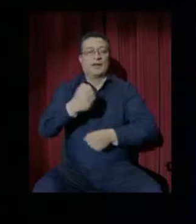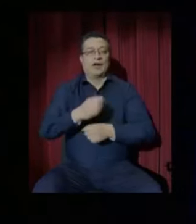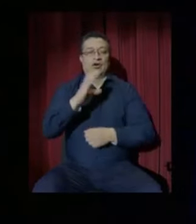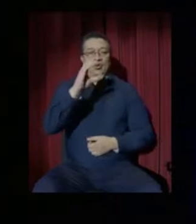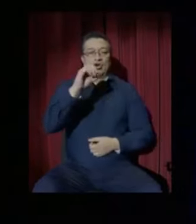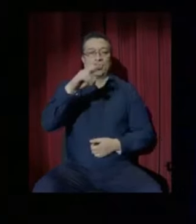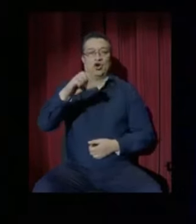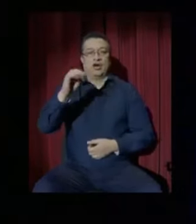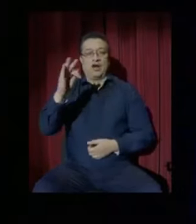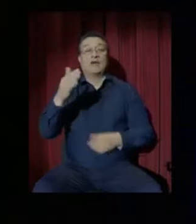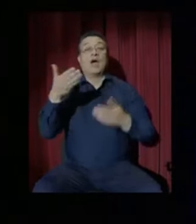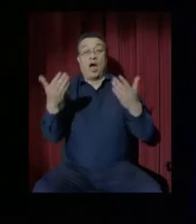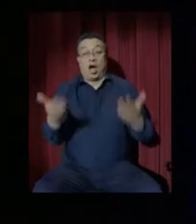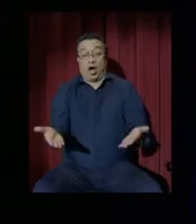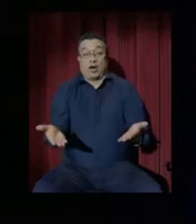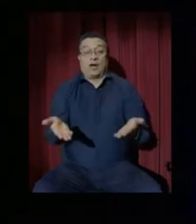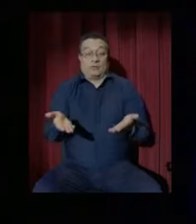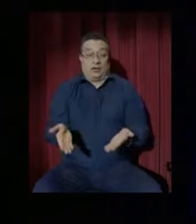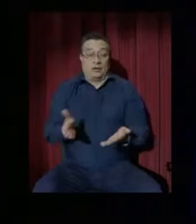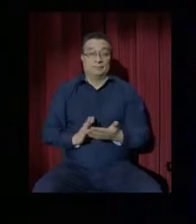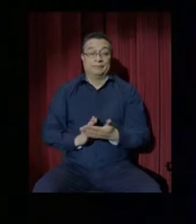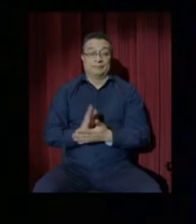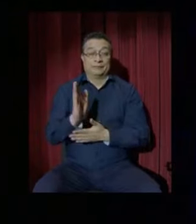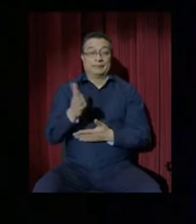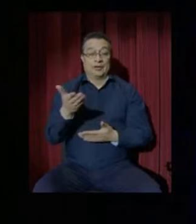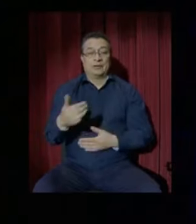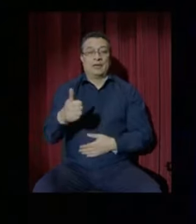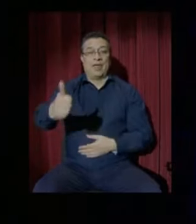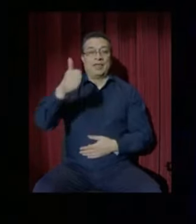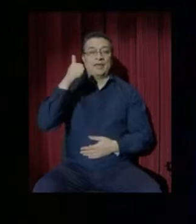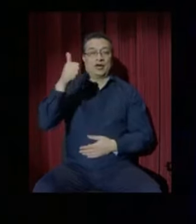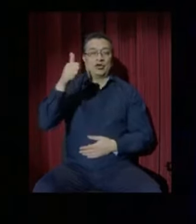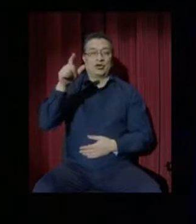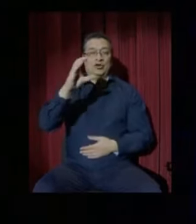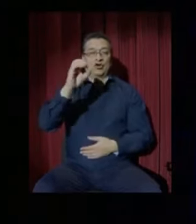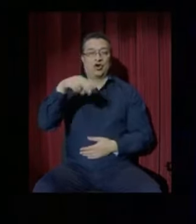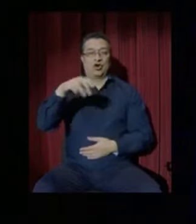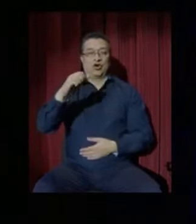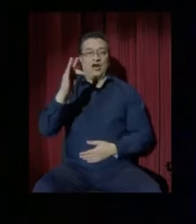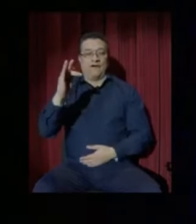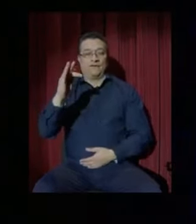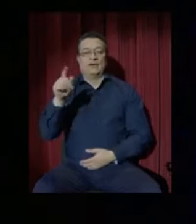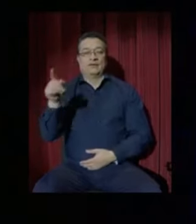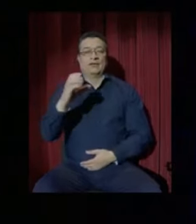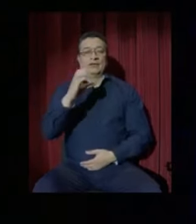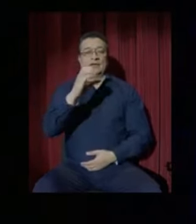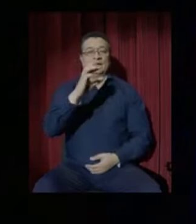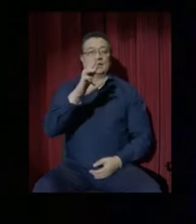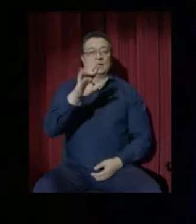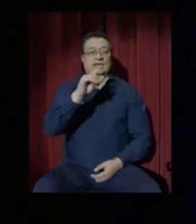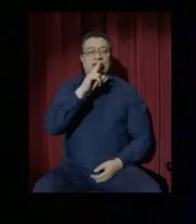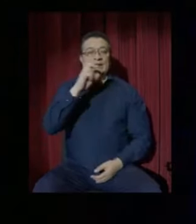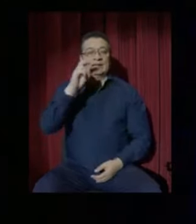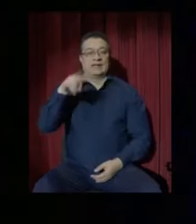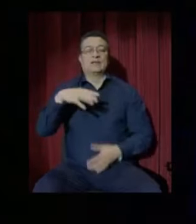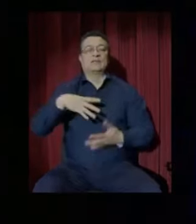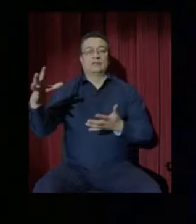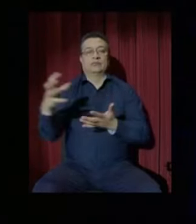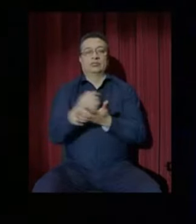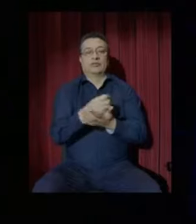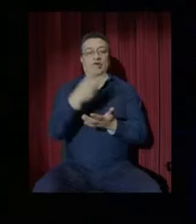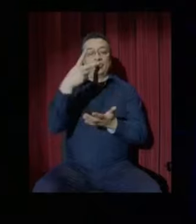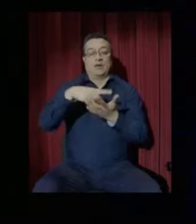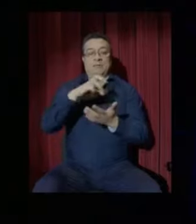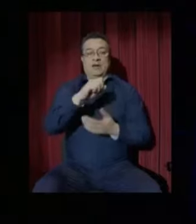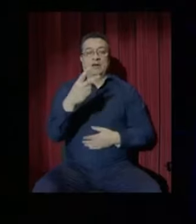y ahora lo que vinimos a continuación voy a dejar al director ejecutivo conaf Don Cristian Little quien dará a conocer el logro del 2023